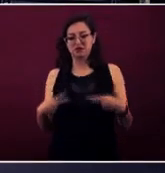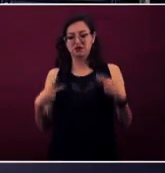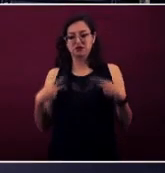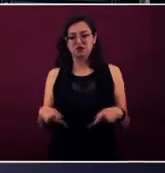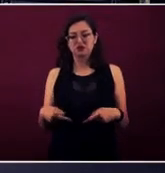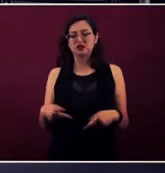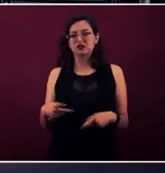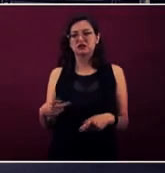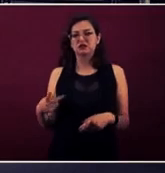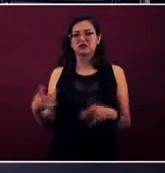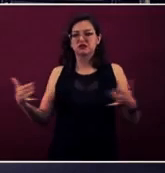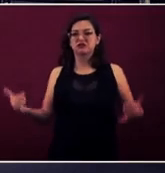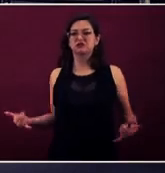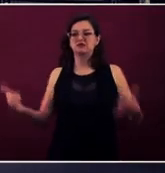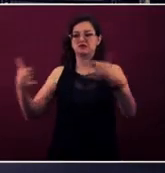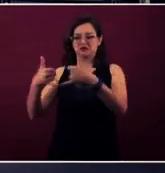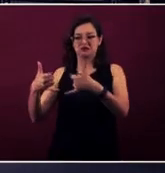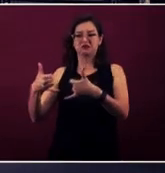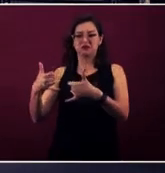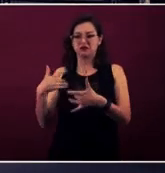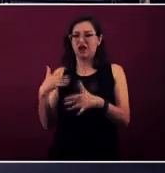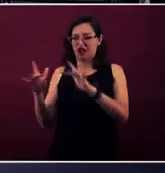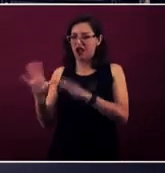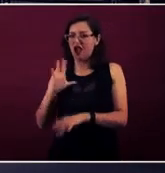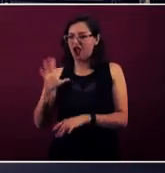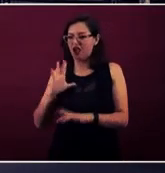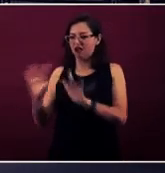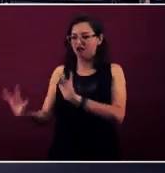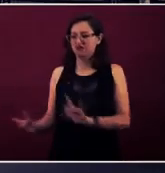de la detención de don Cristóbal